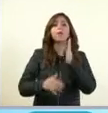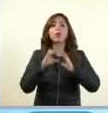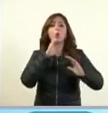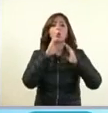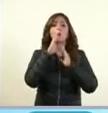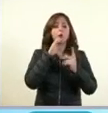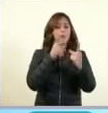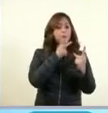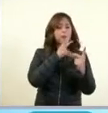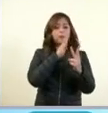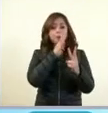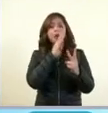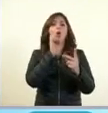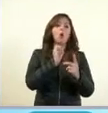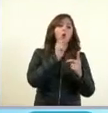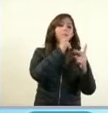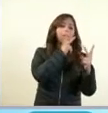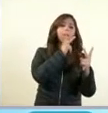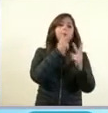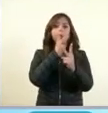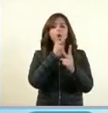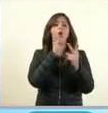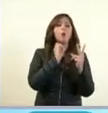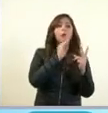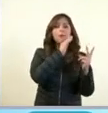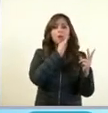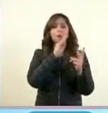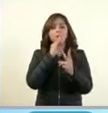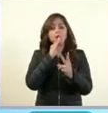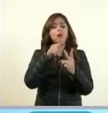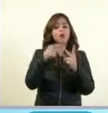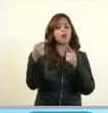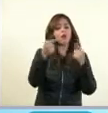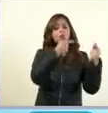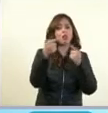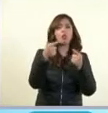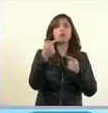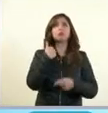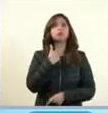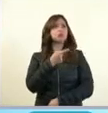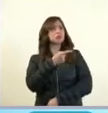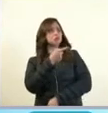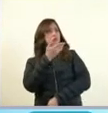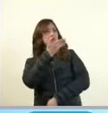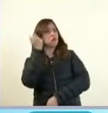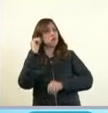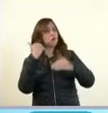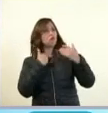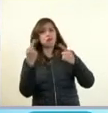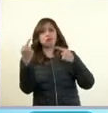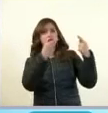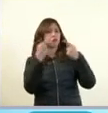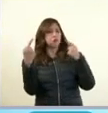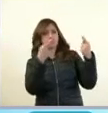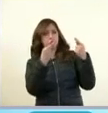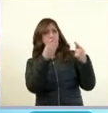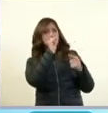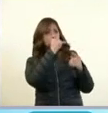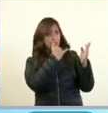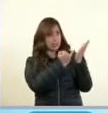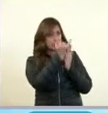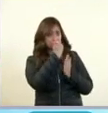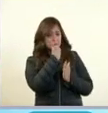los niños empiezan a tomar decisiones Claro. y se pierden hasta cierto punto, ¿no? Ahora, ¿cuál sería uno de los principales